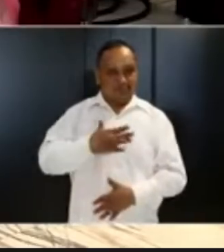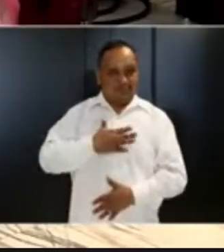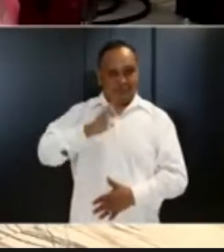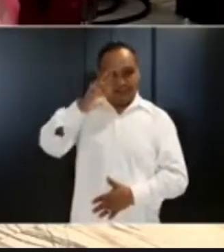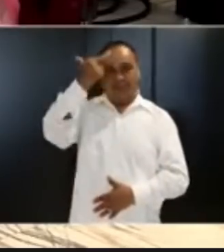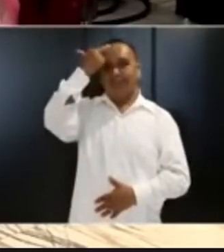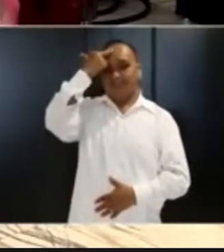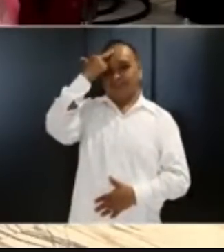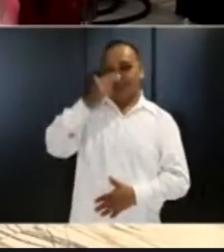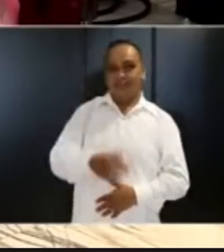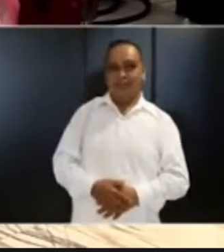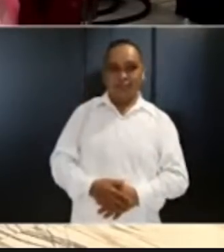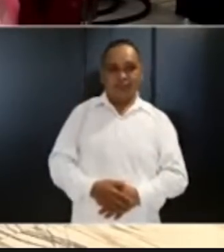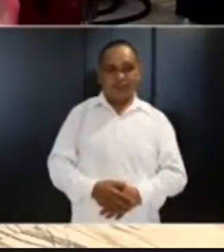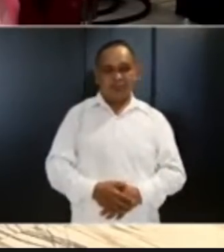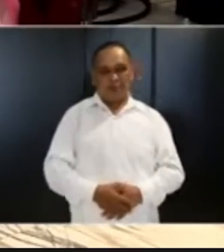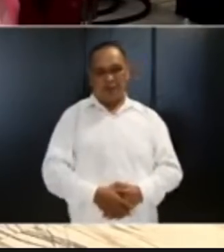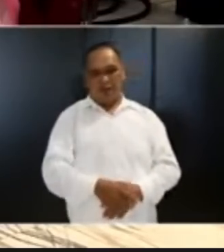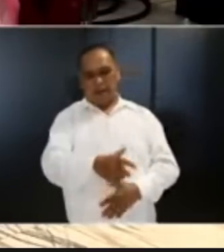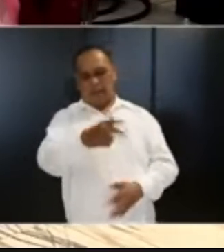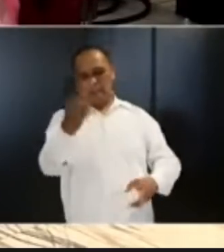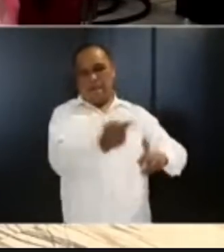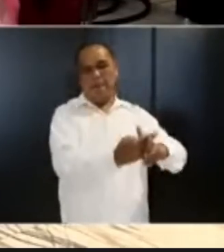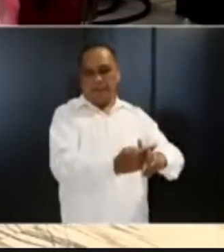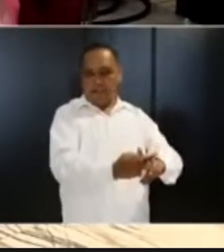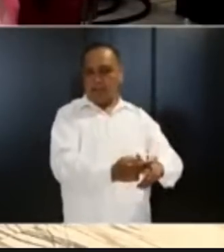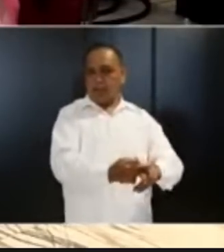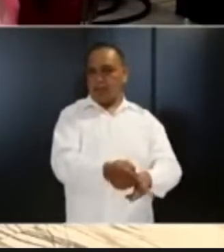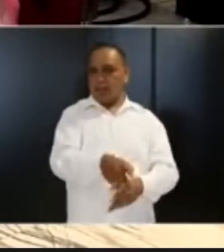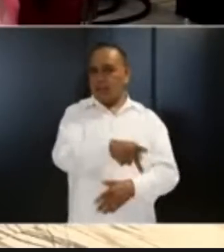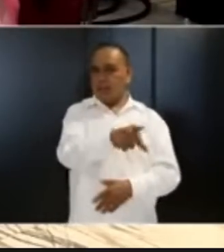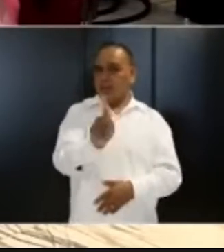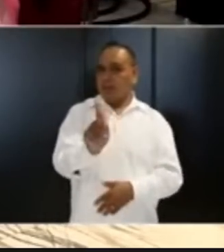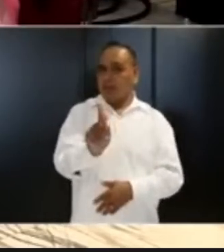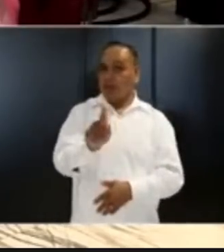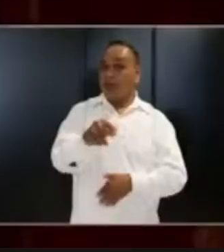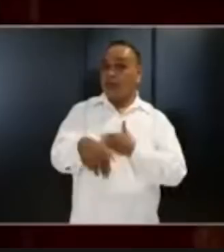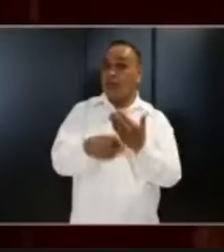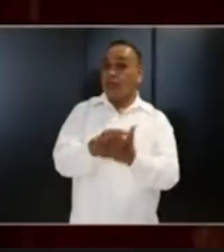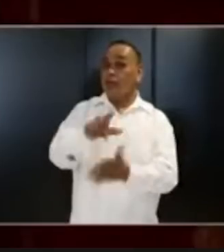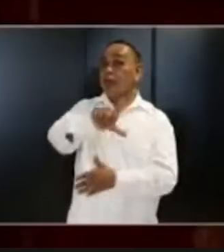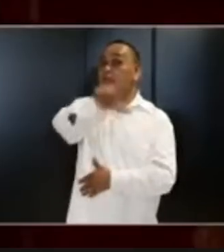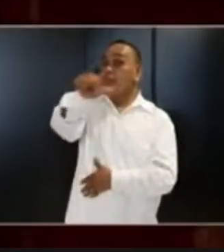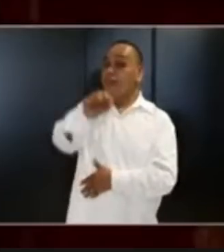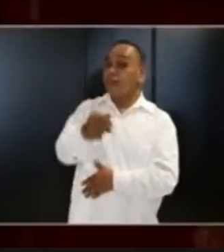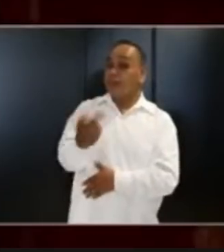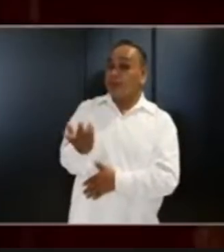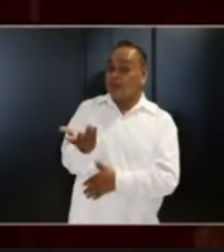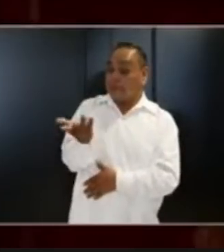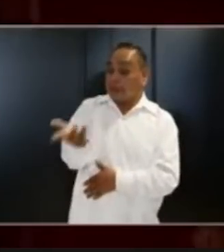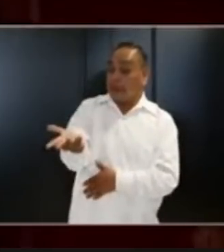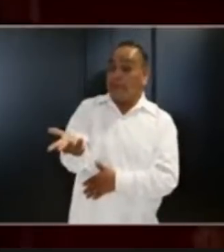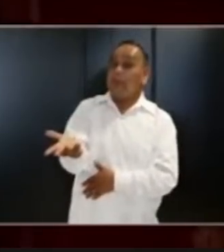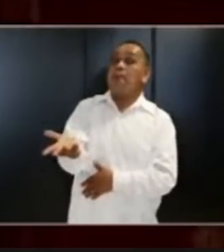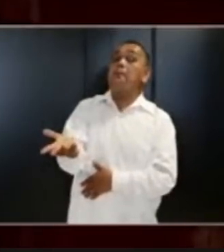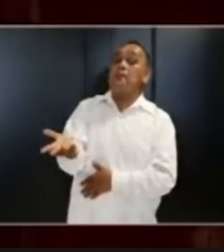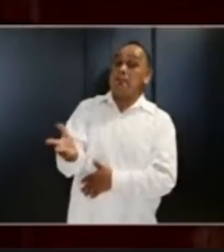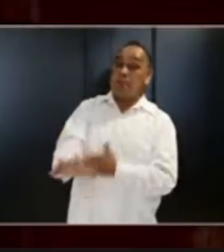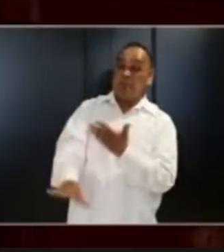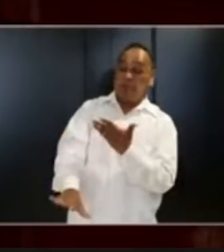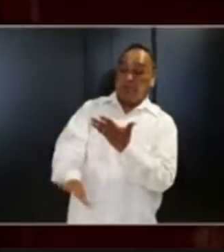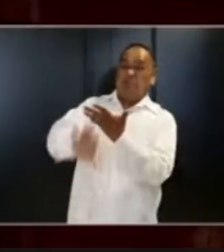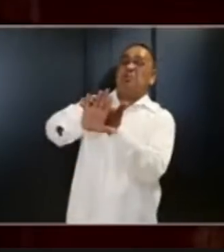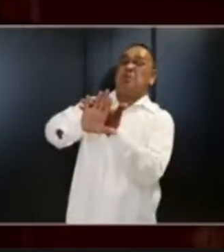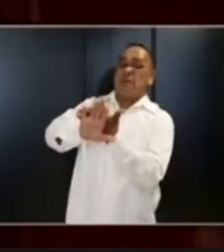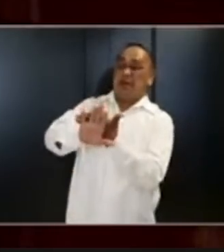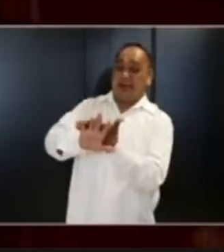Ante la serie de audios difundidos por la gobernadora de Campeche, Laida Sansores, en los que se le vincula con presuntos actos de corrupción,